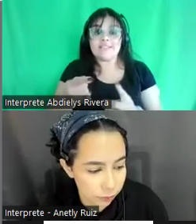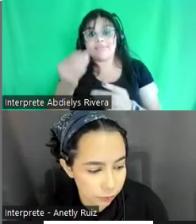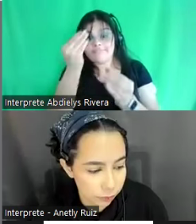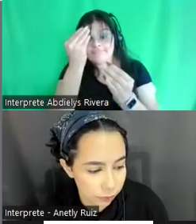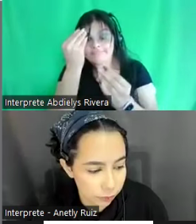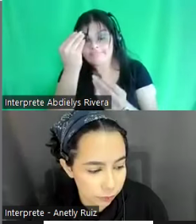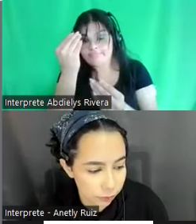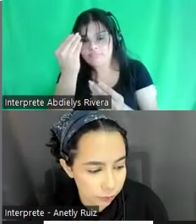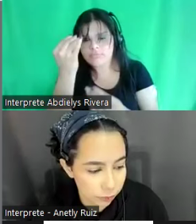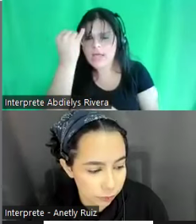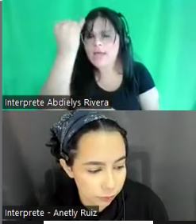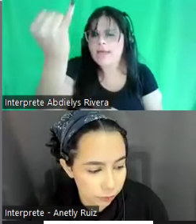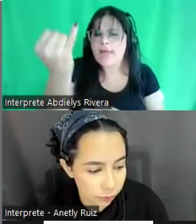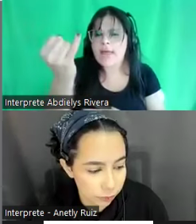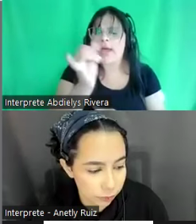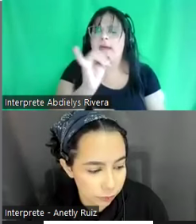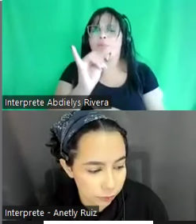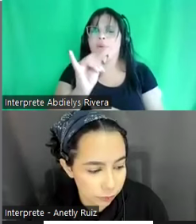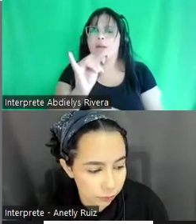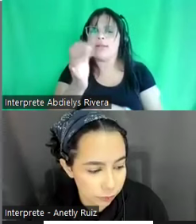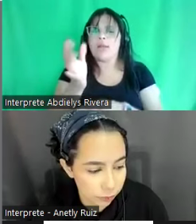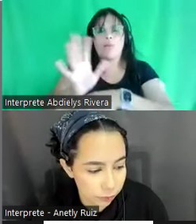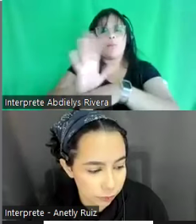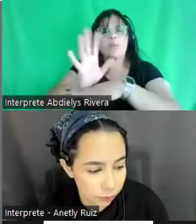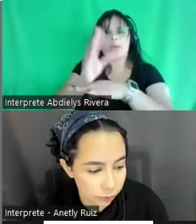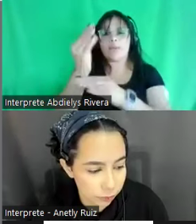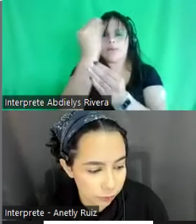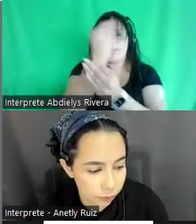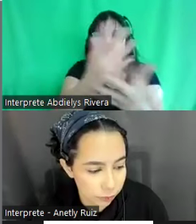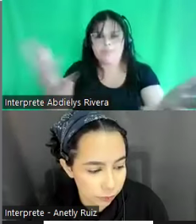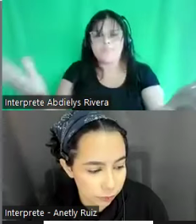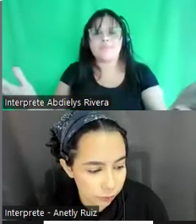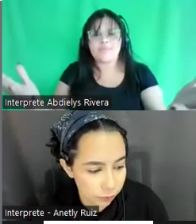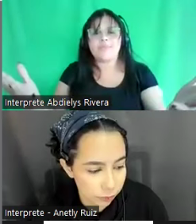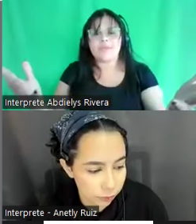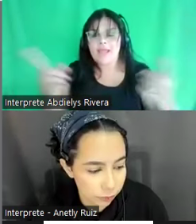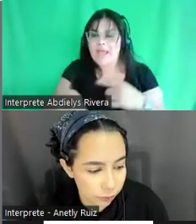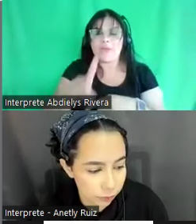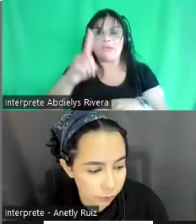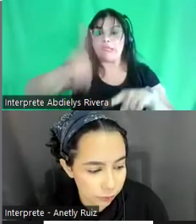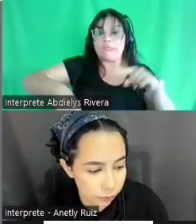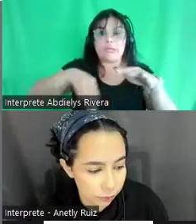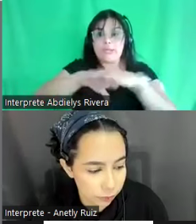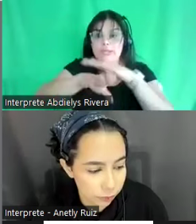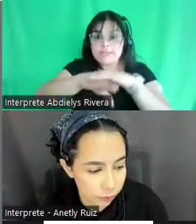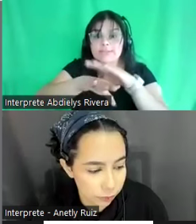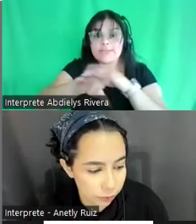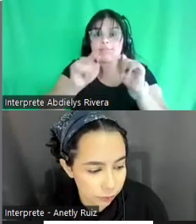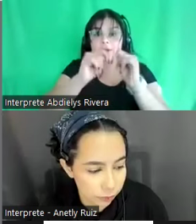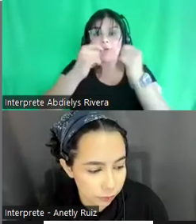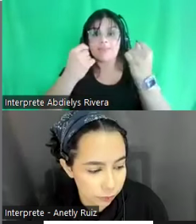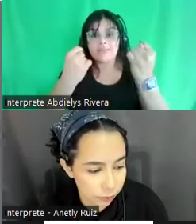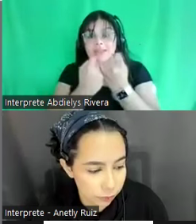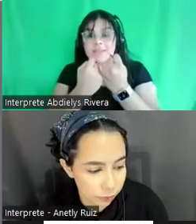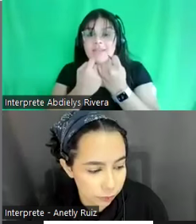videoclips para la sociedad en general para impactar a las personas que no pueden accesar a estos talleres. Honestamente, me lo